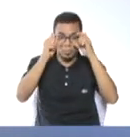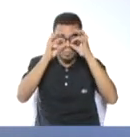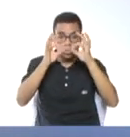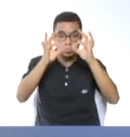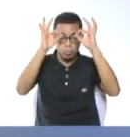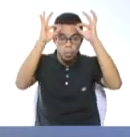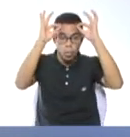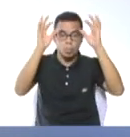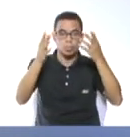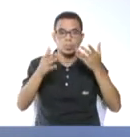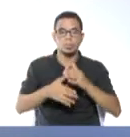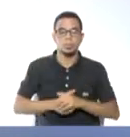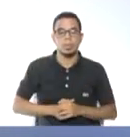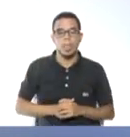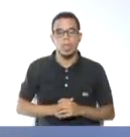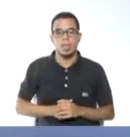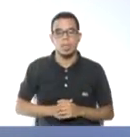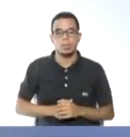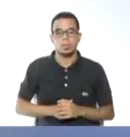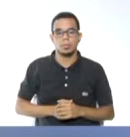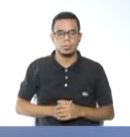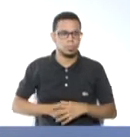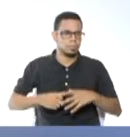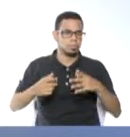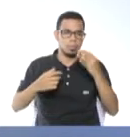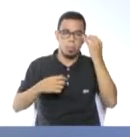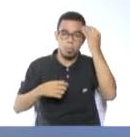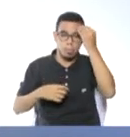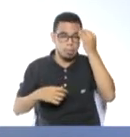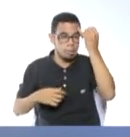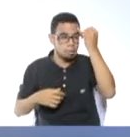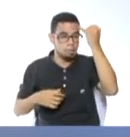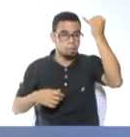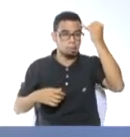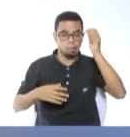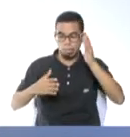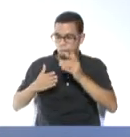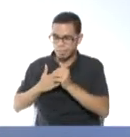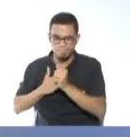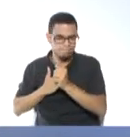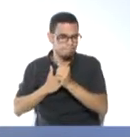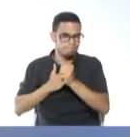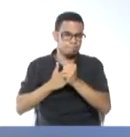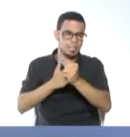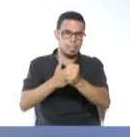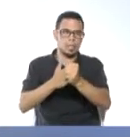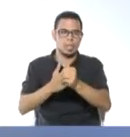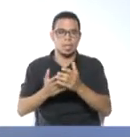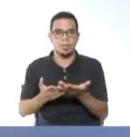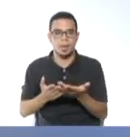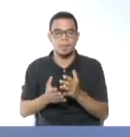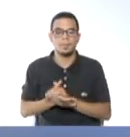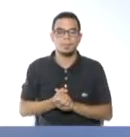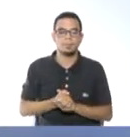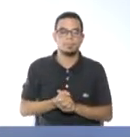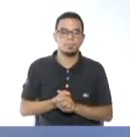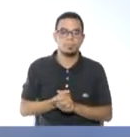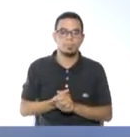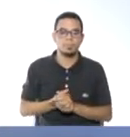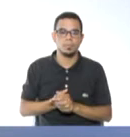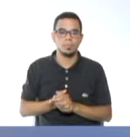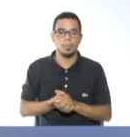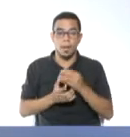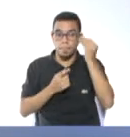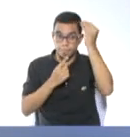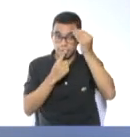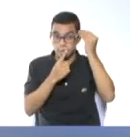un impacto a nivel del mundo, porque guiaba una sociedad. El pensamiento es una forma de